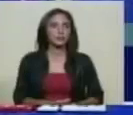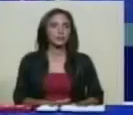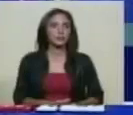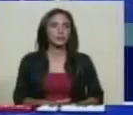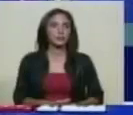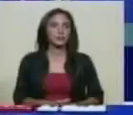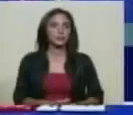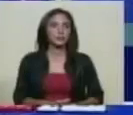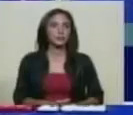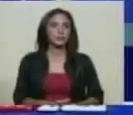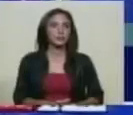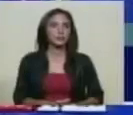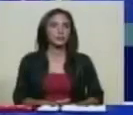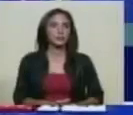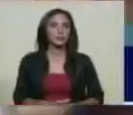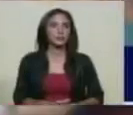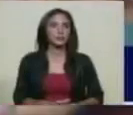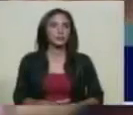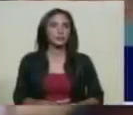Neider,